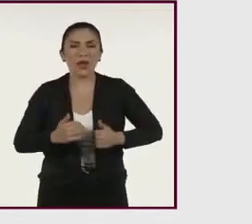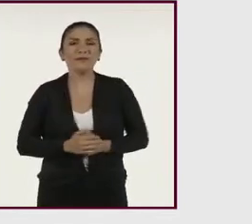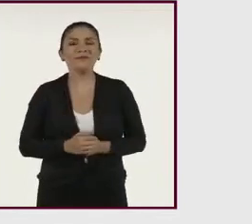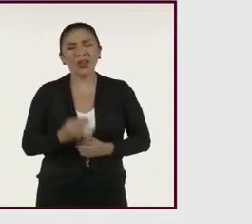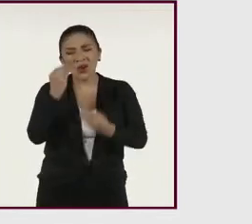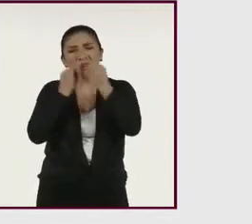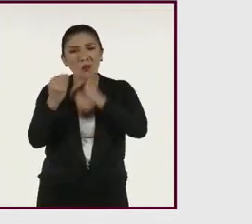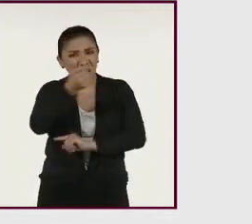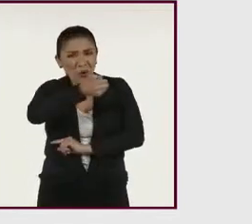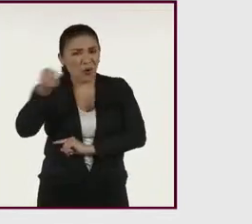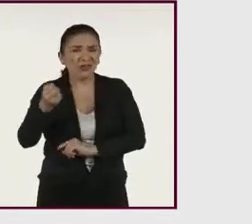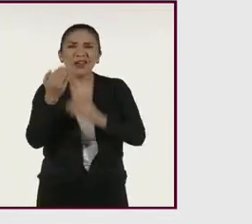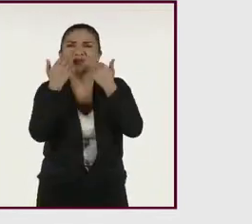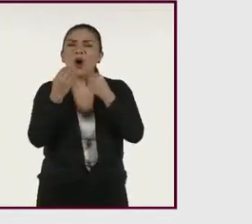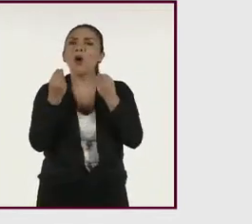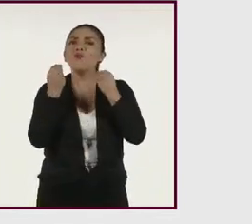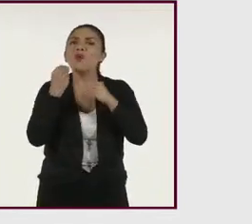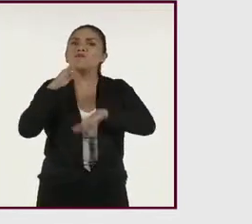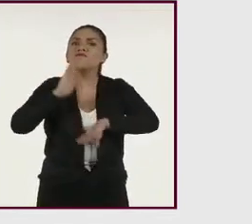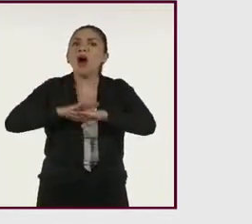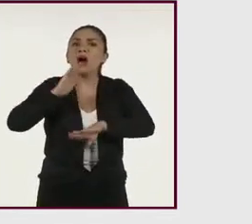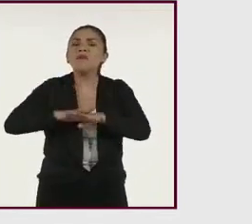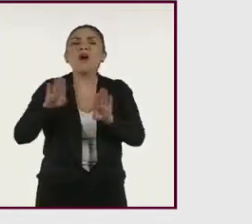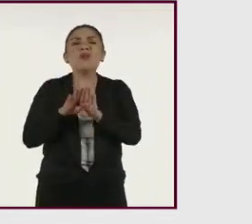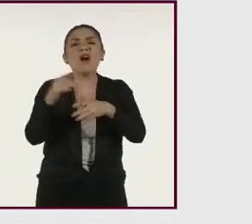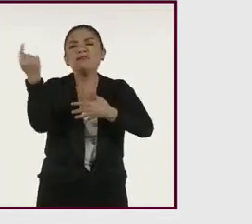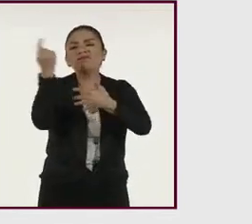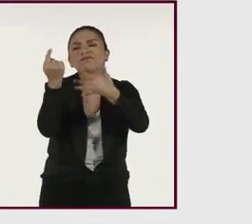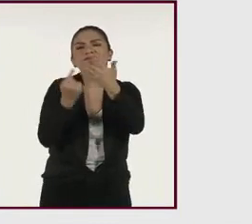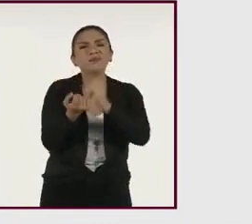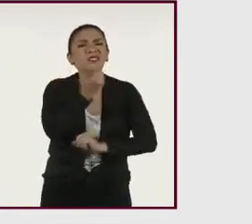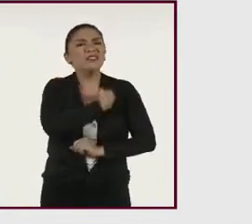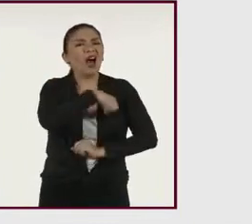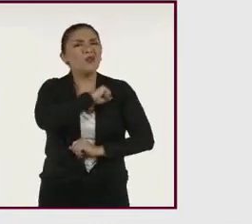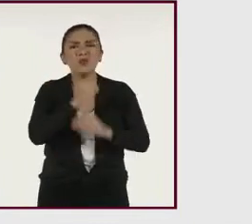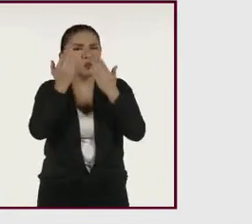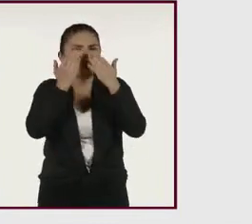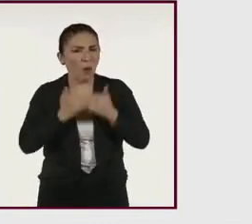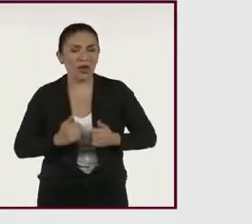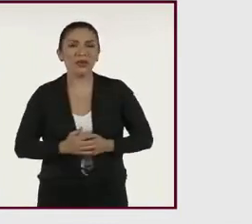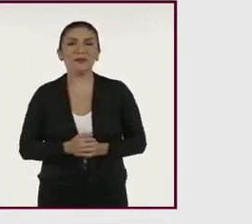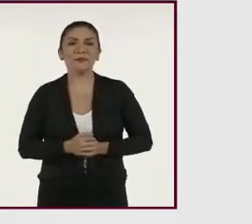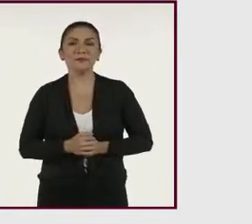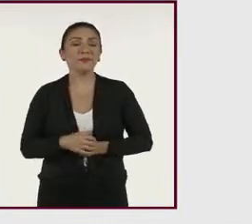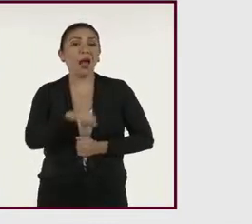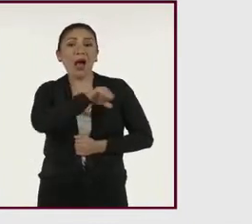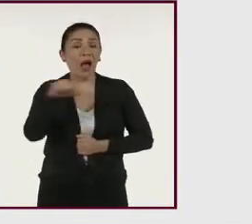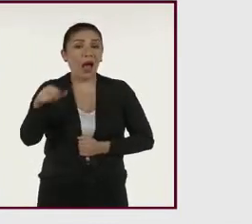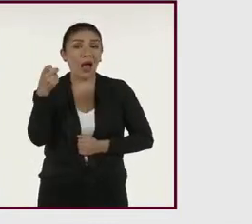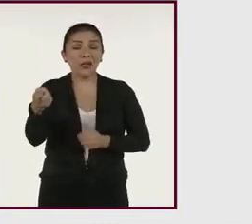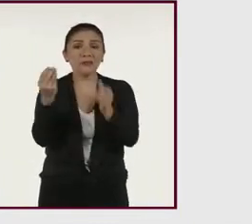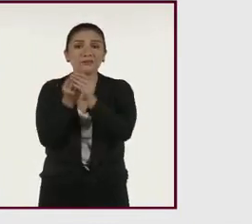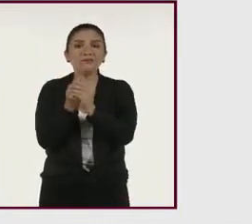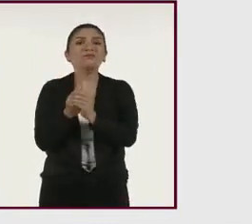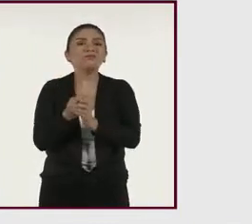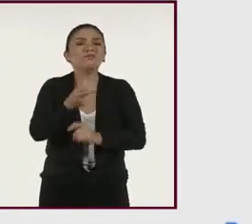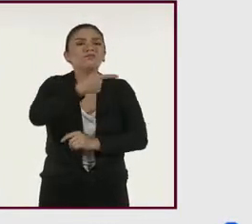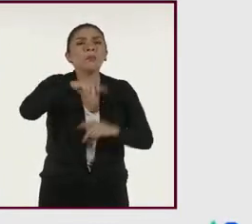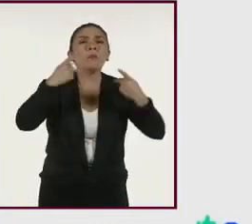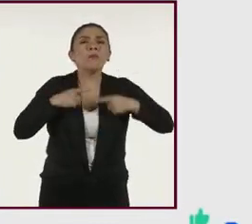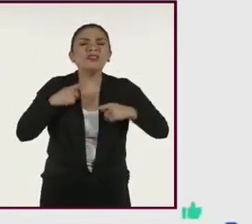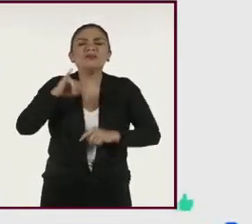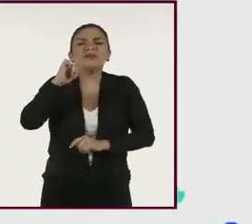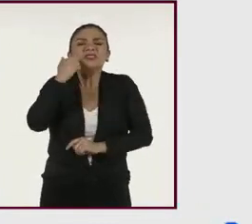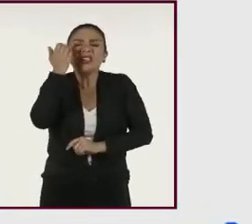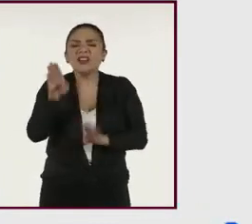Alimentación poco balanceada y con altos índices de componentes poco saludables. Aquellas en las que incurrimos